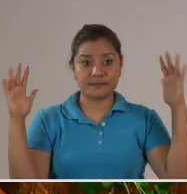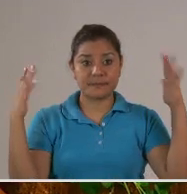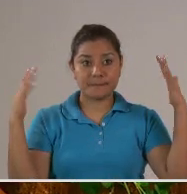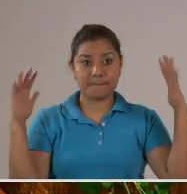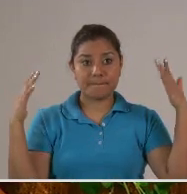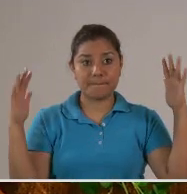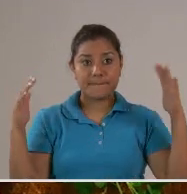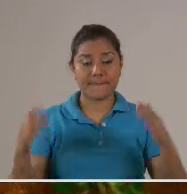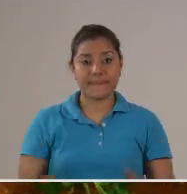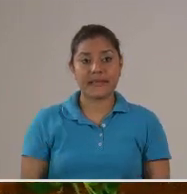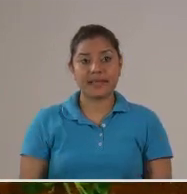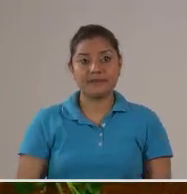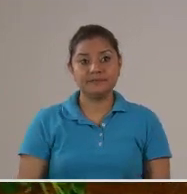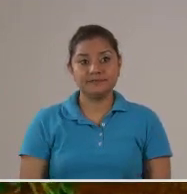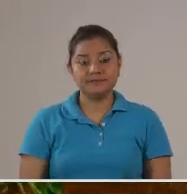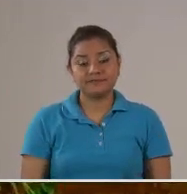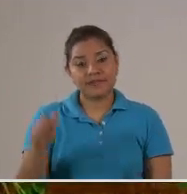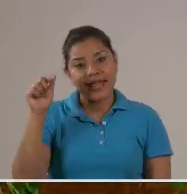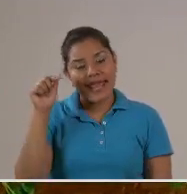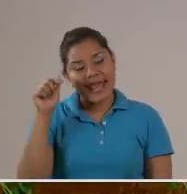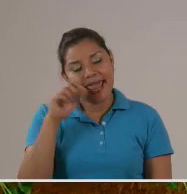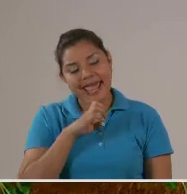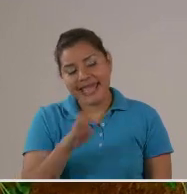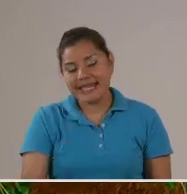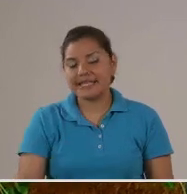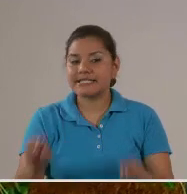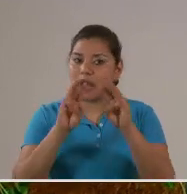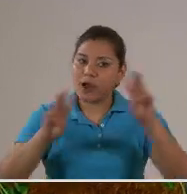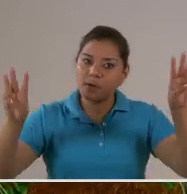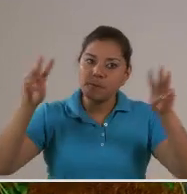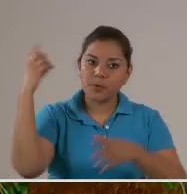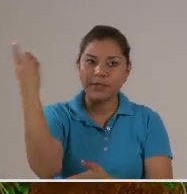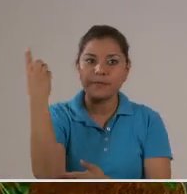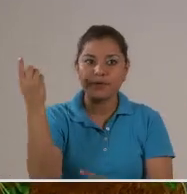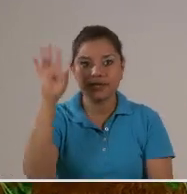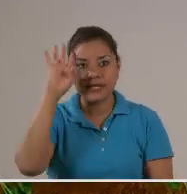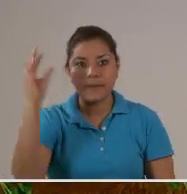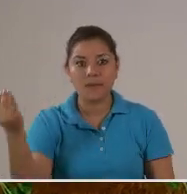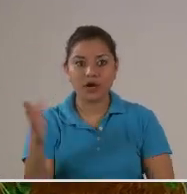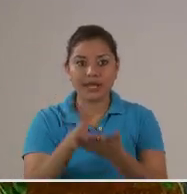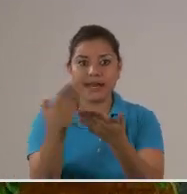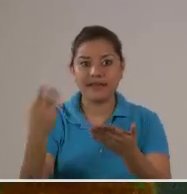importante digamos es tan importante que la Biblia